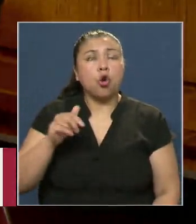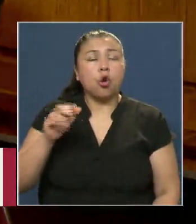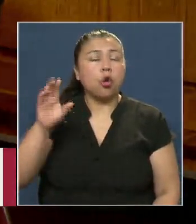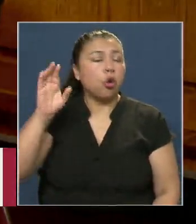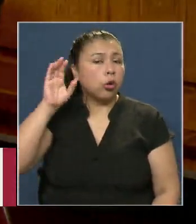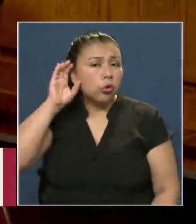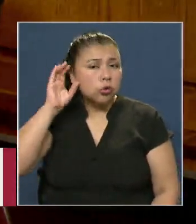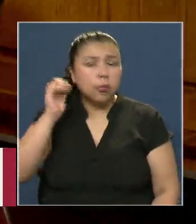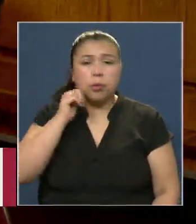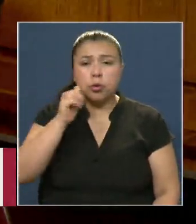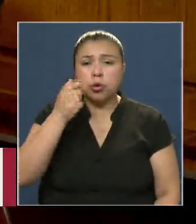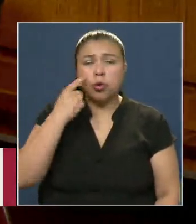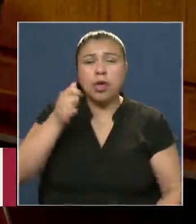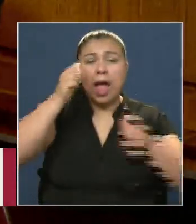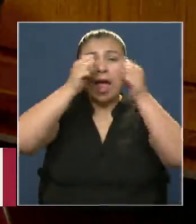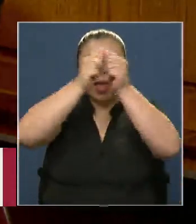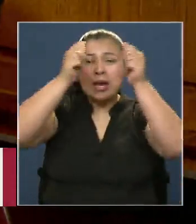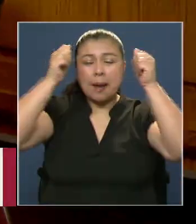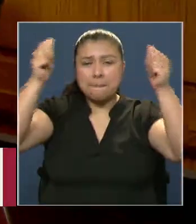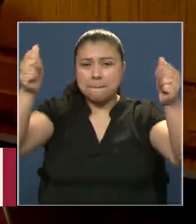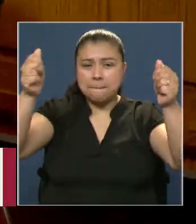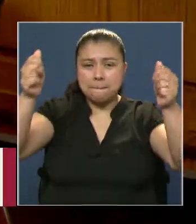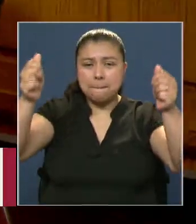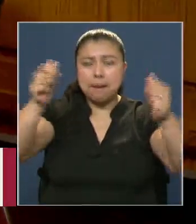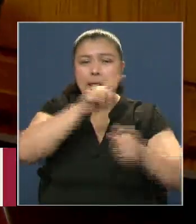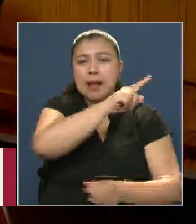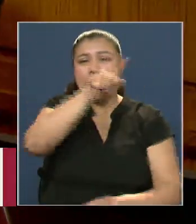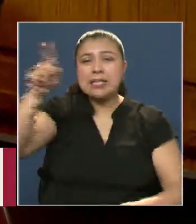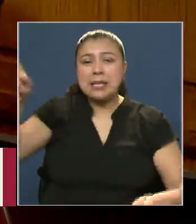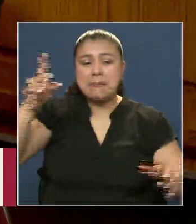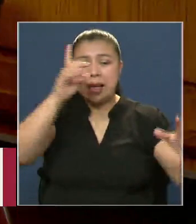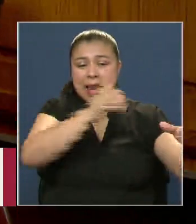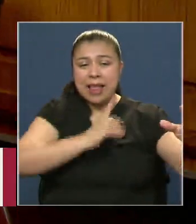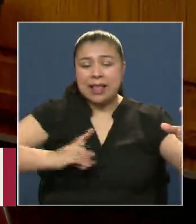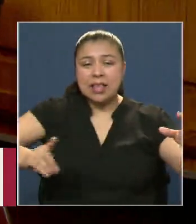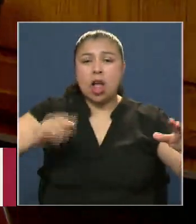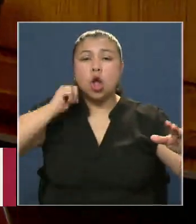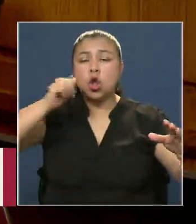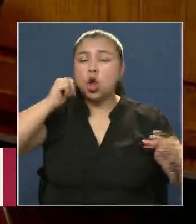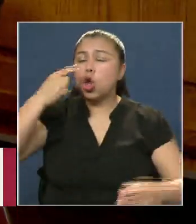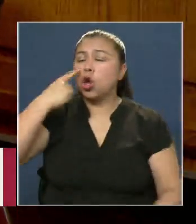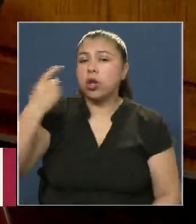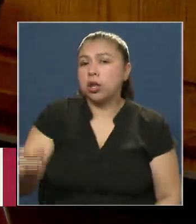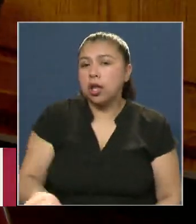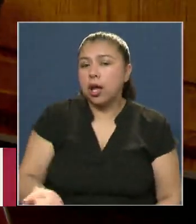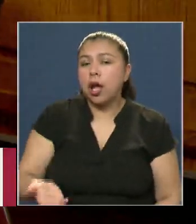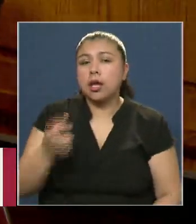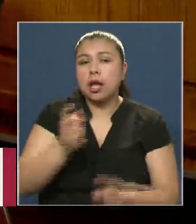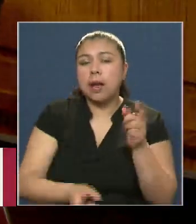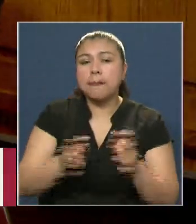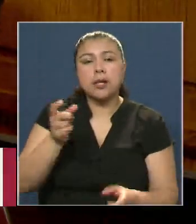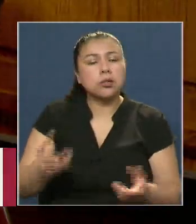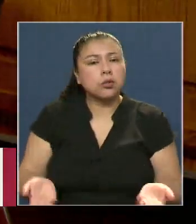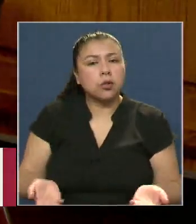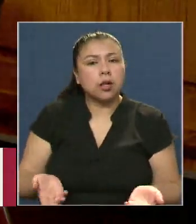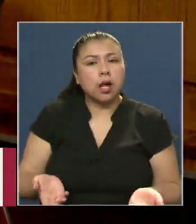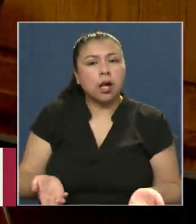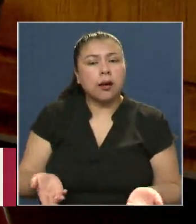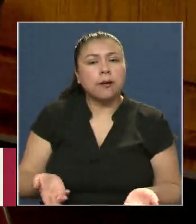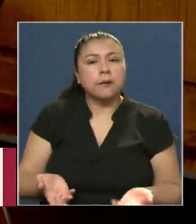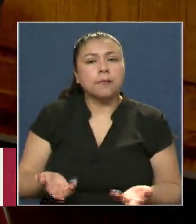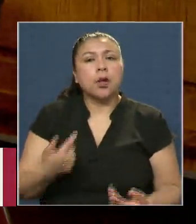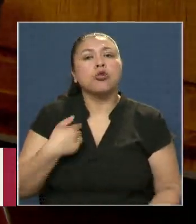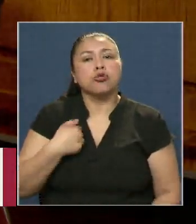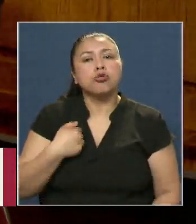días en campaña, en las semanas distritales, en el día a día, es que la gente dice, yo soy de